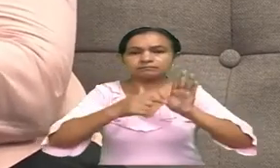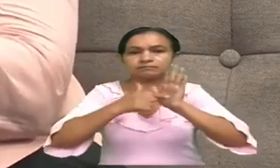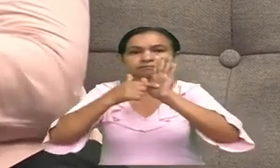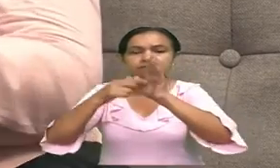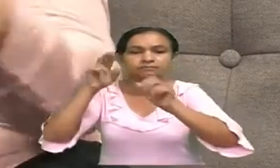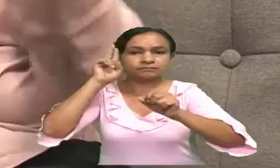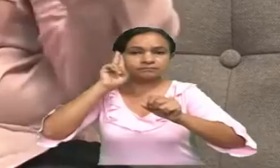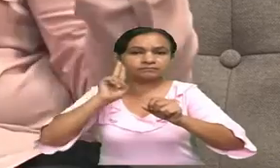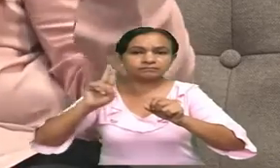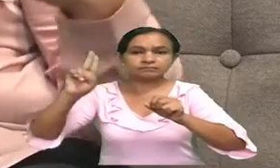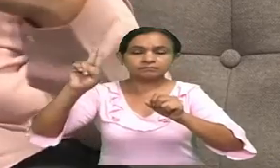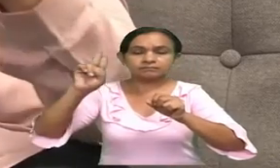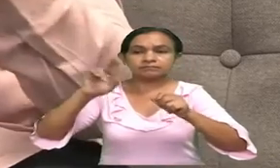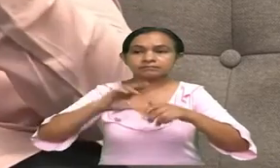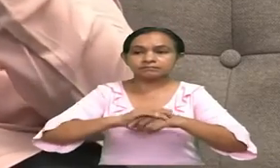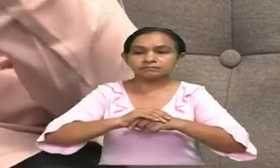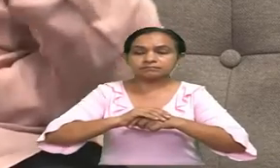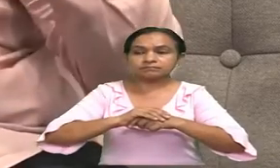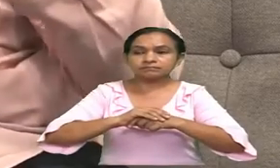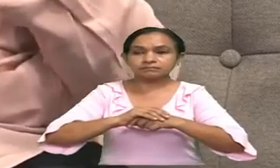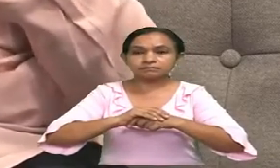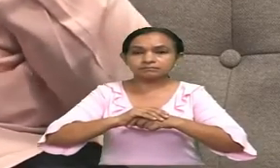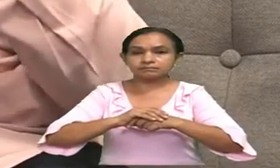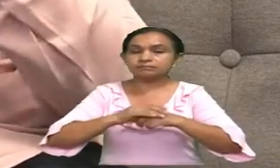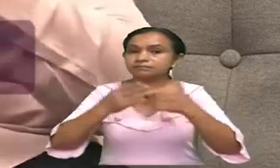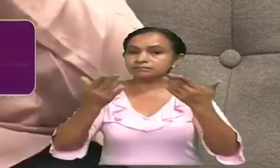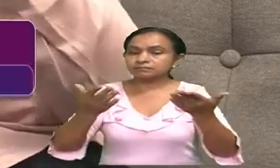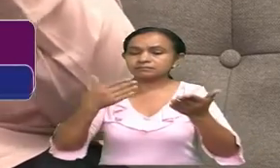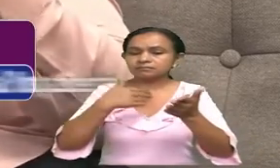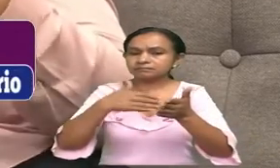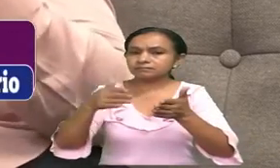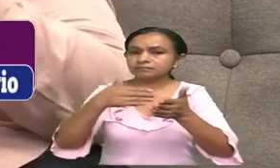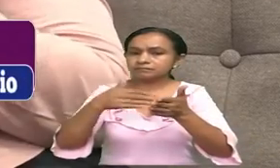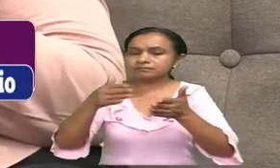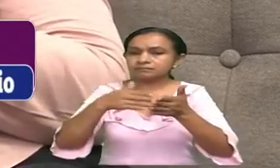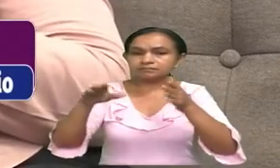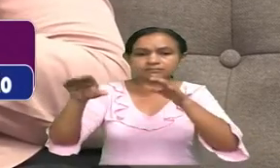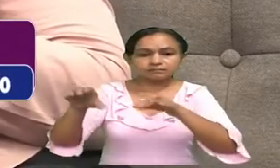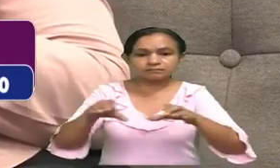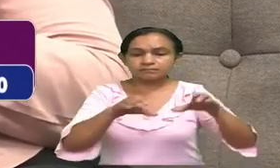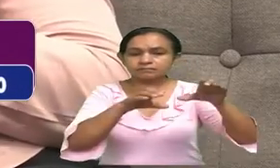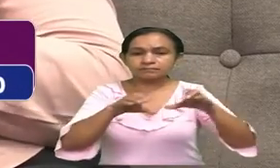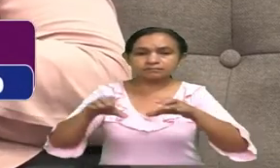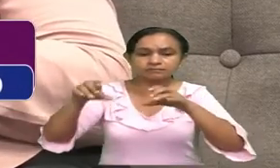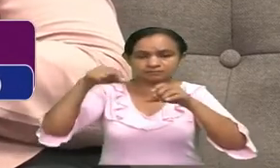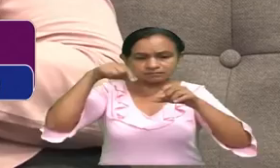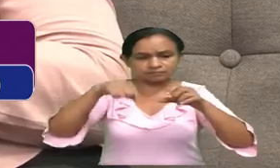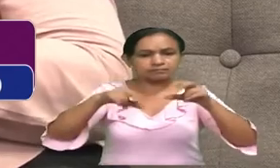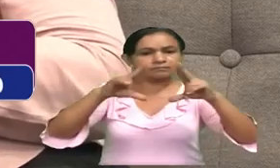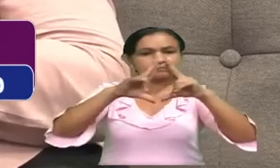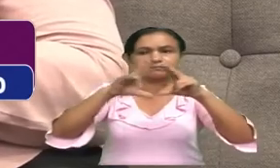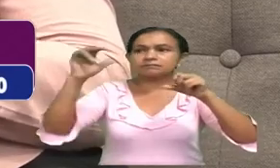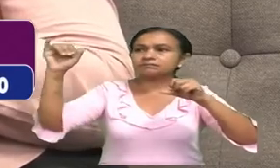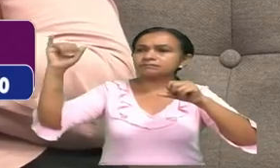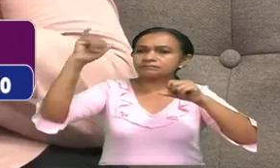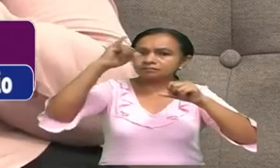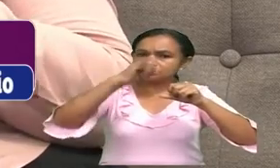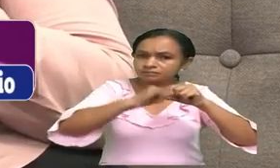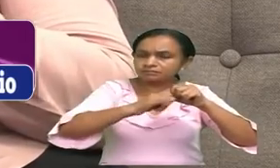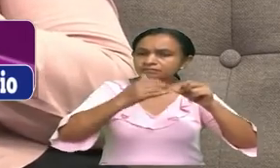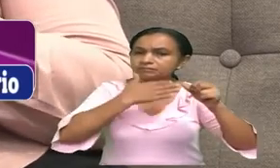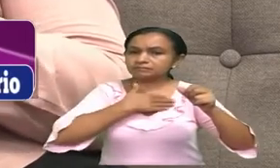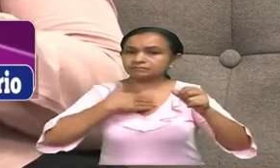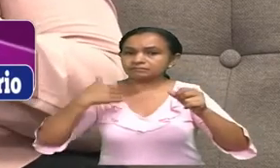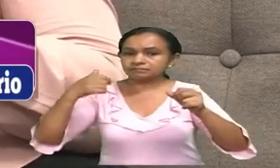las universidades. Y por eso nosotros facilitamos que los eventos se hagan en Nicaragua, porque